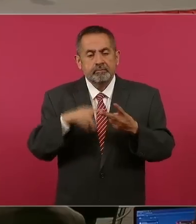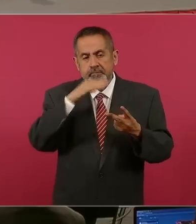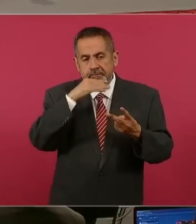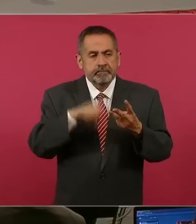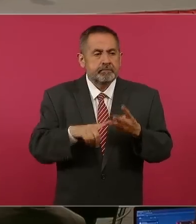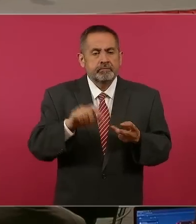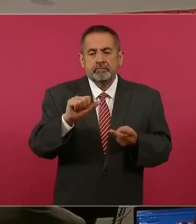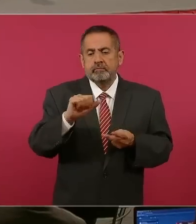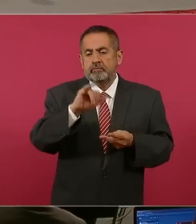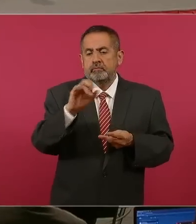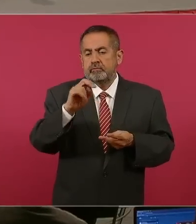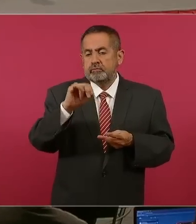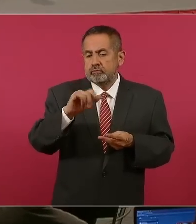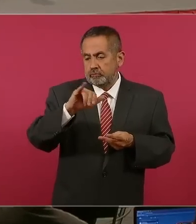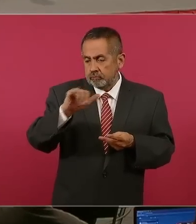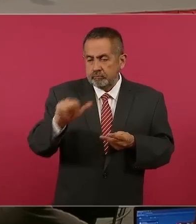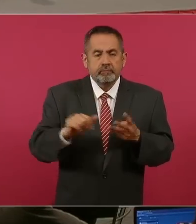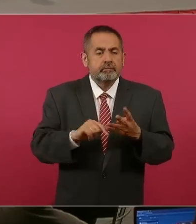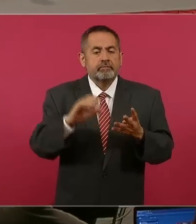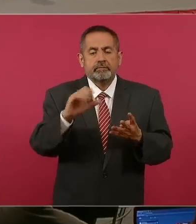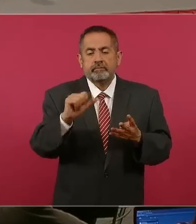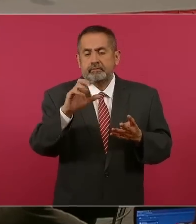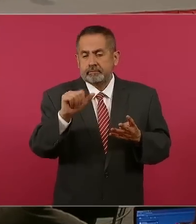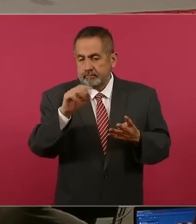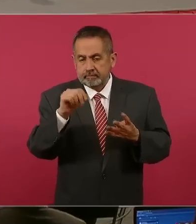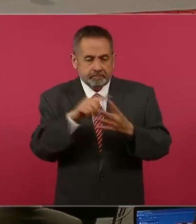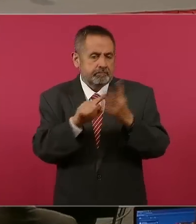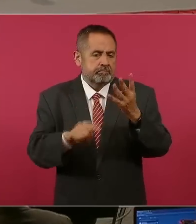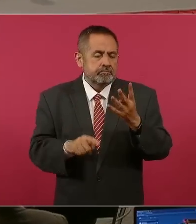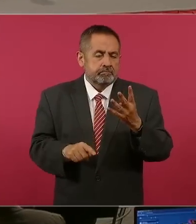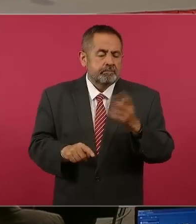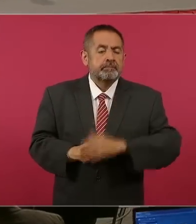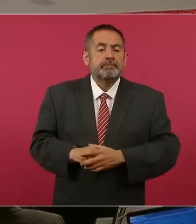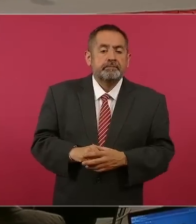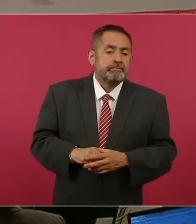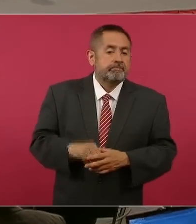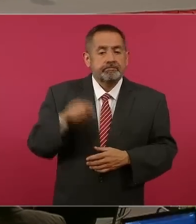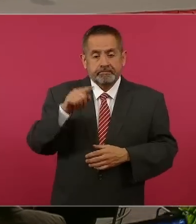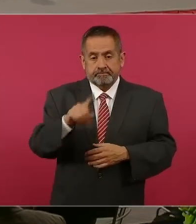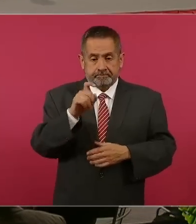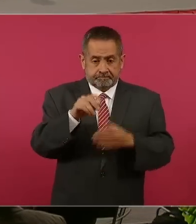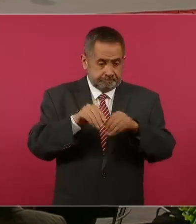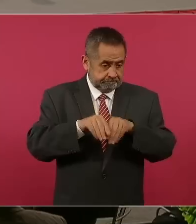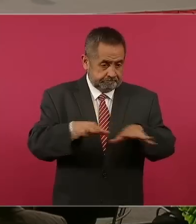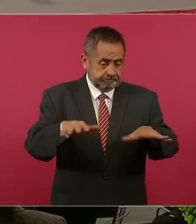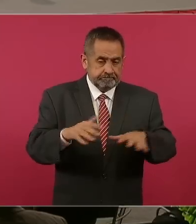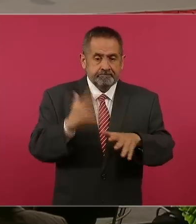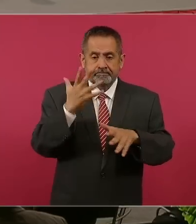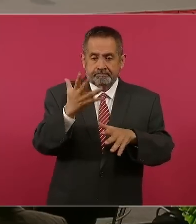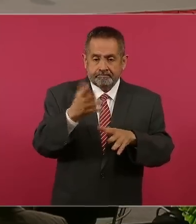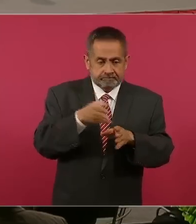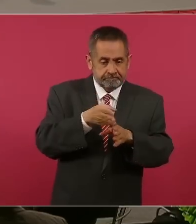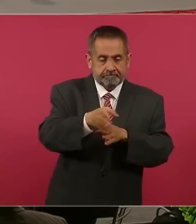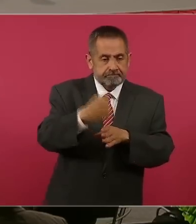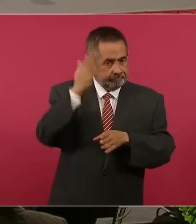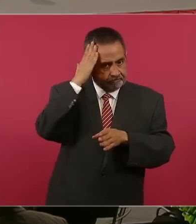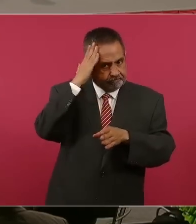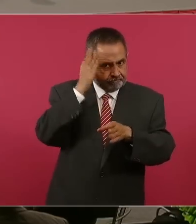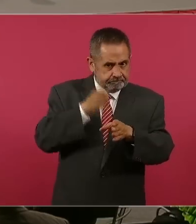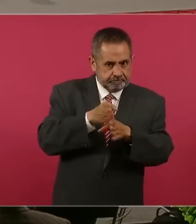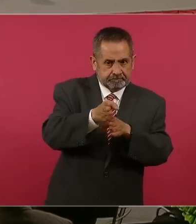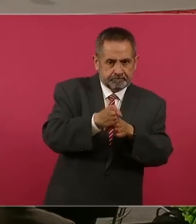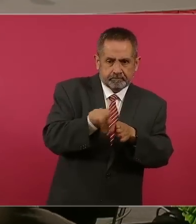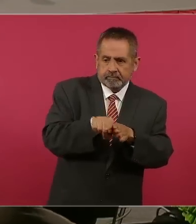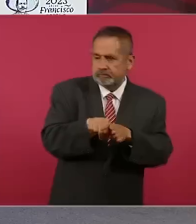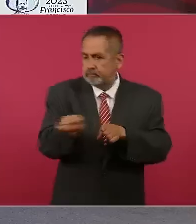ajonjolí y cártamo entre los productos principales. Tiene 5 componentes, y estamos ampliando ya el canal principal en